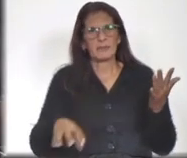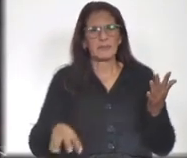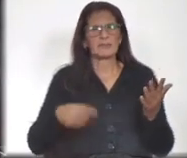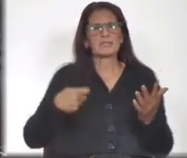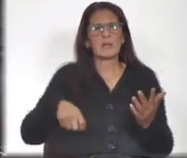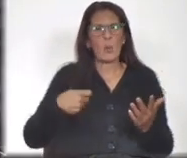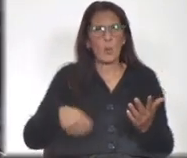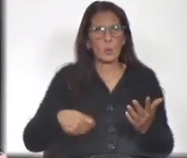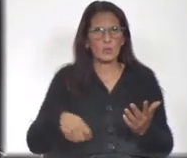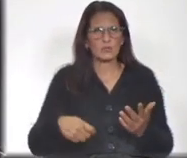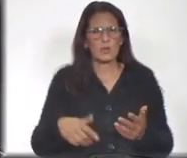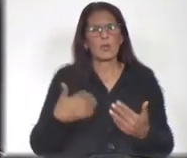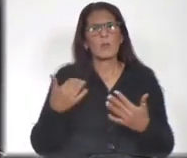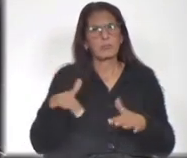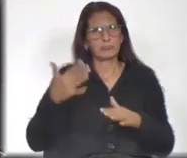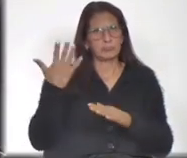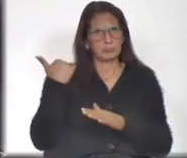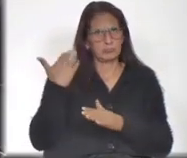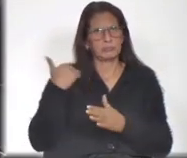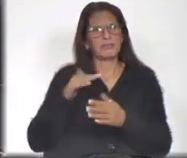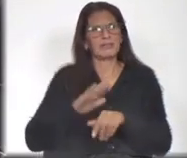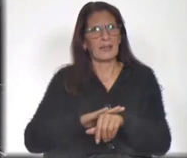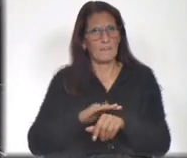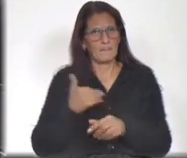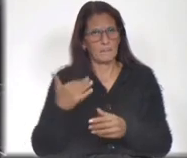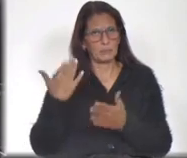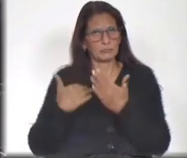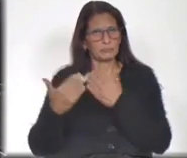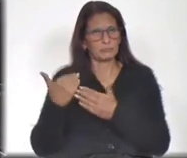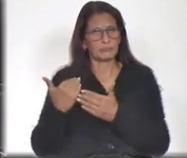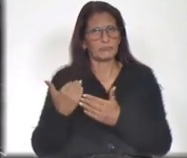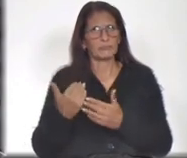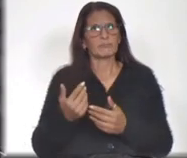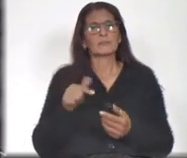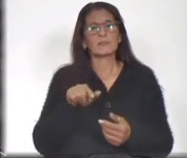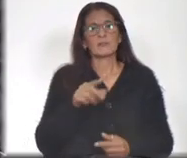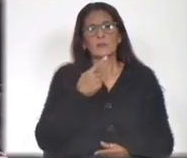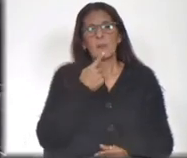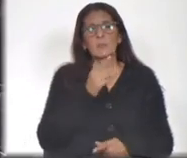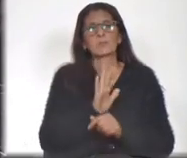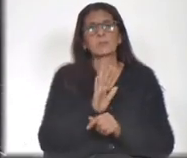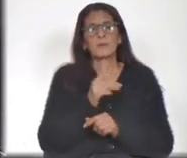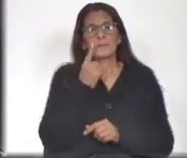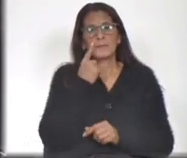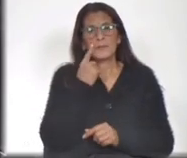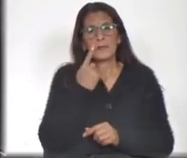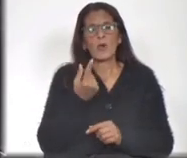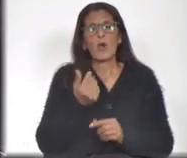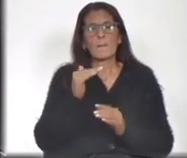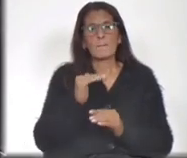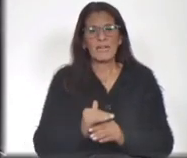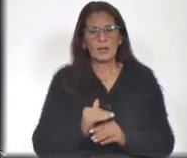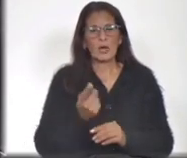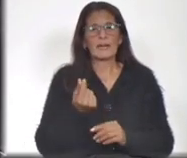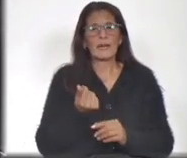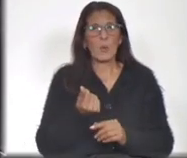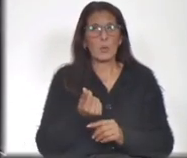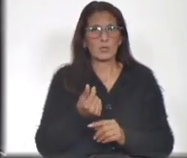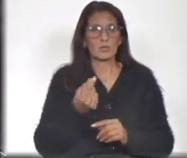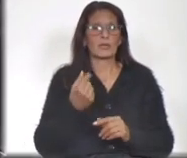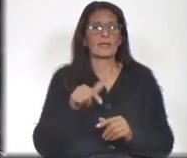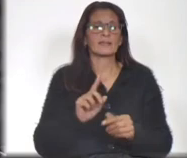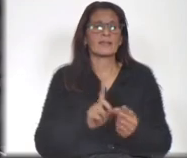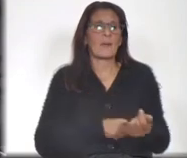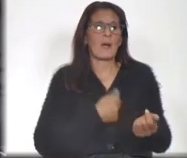de paro ya hace muchísimo tiempo, y eso implica estar viviendo con mucho menos recursos de lo que